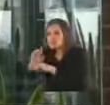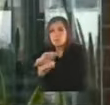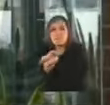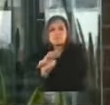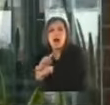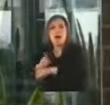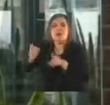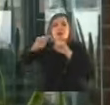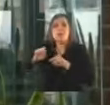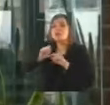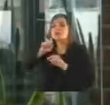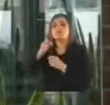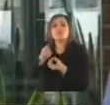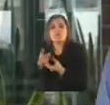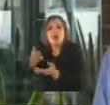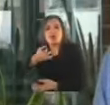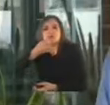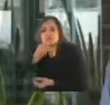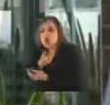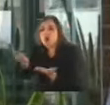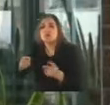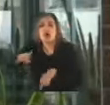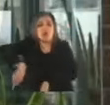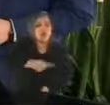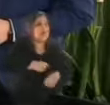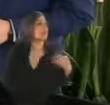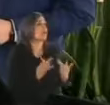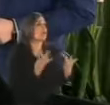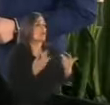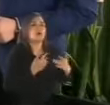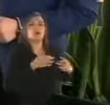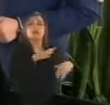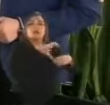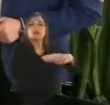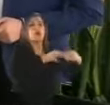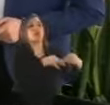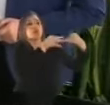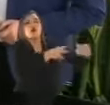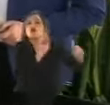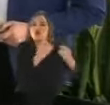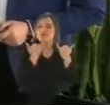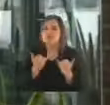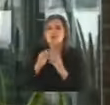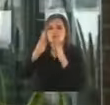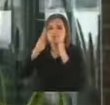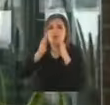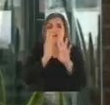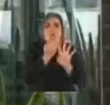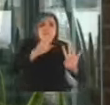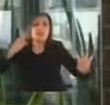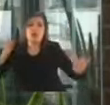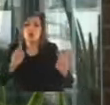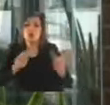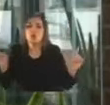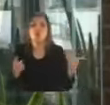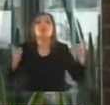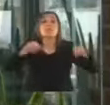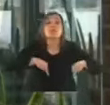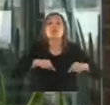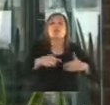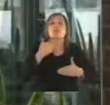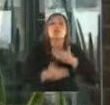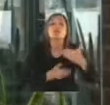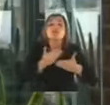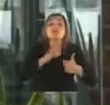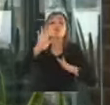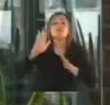pacientes que no les toca esperar, como a tantos pacientes colombianos hoy en día les toca esperar. Y número 3, lo más importante también, una política de salud mental que